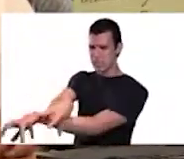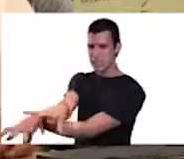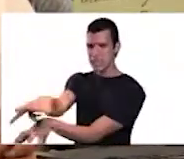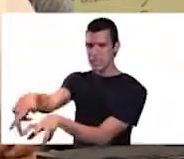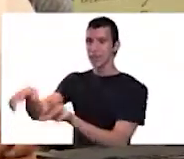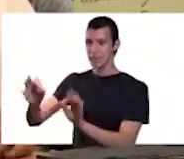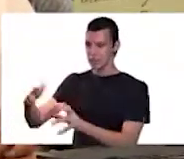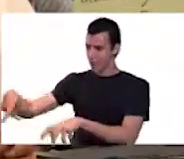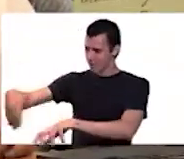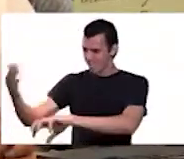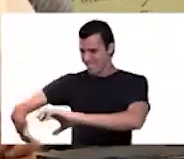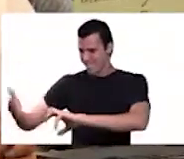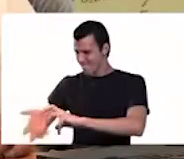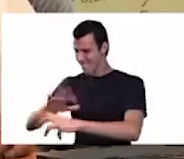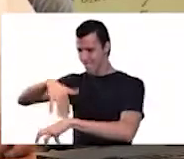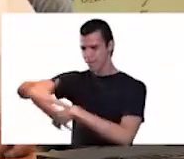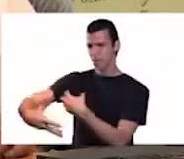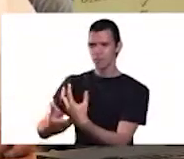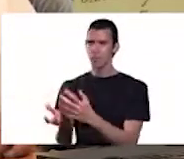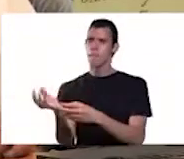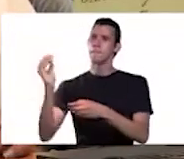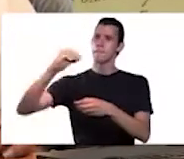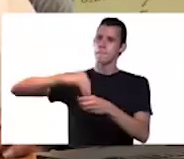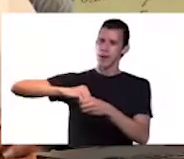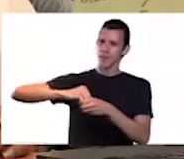el marabú, de usar